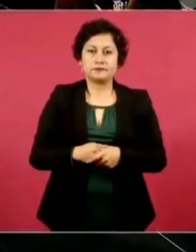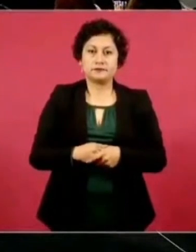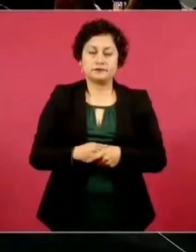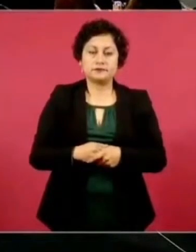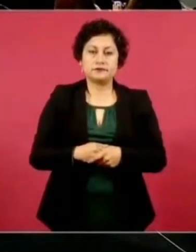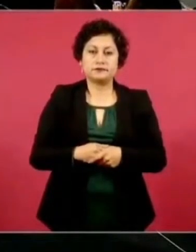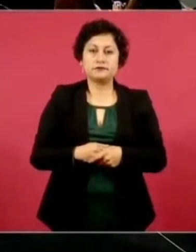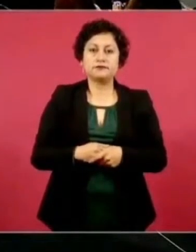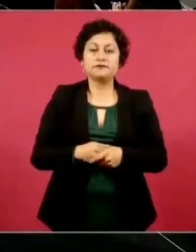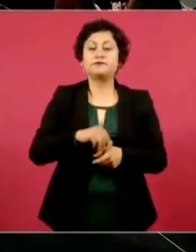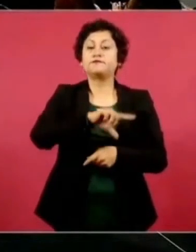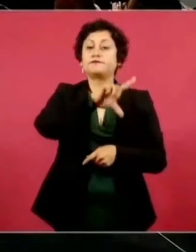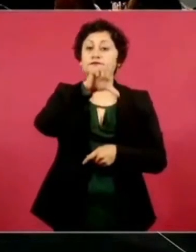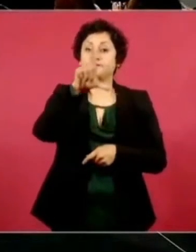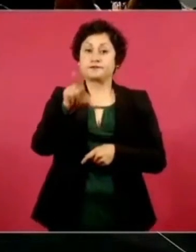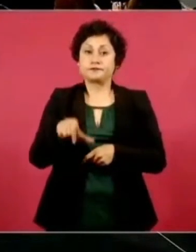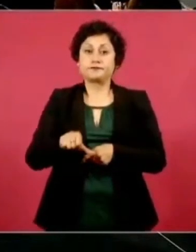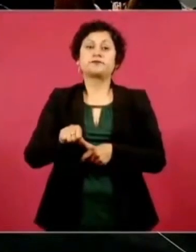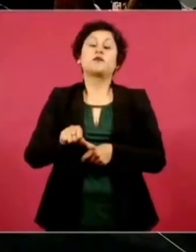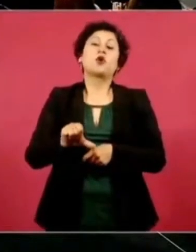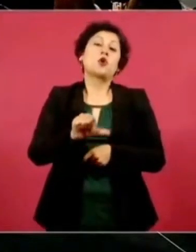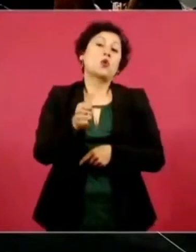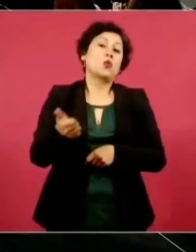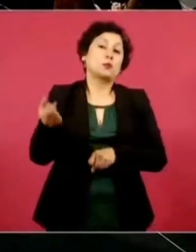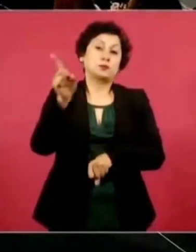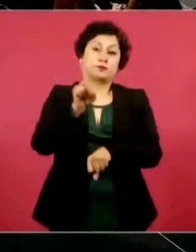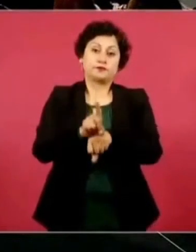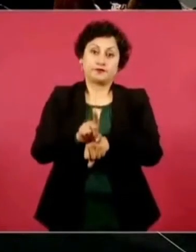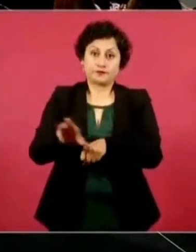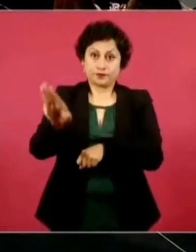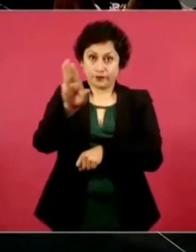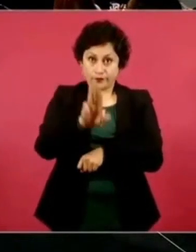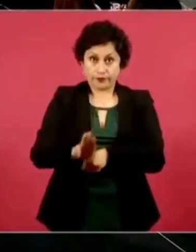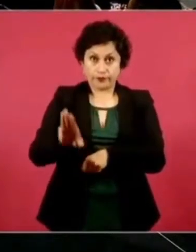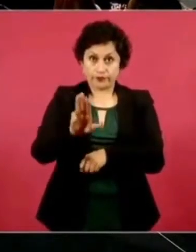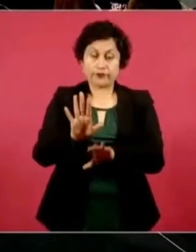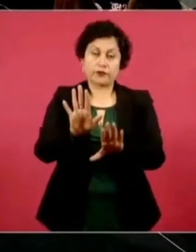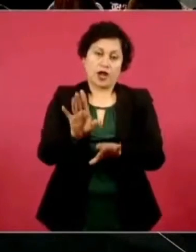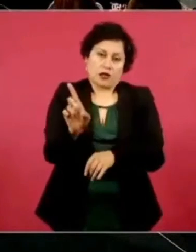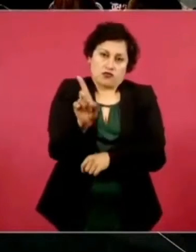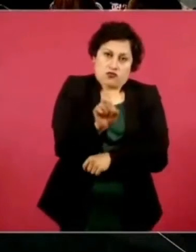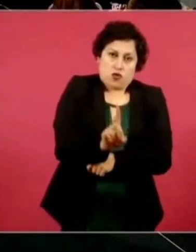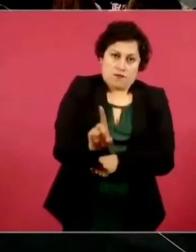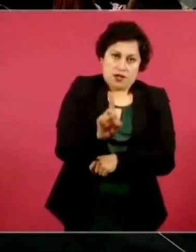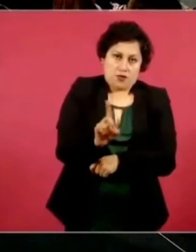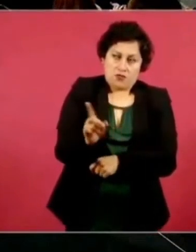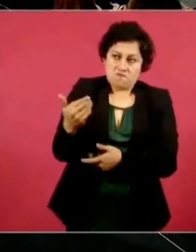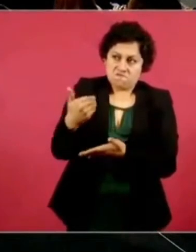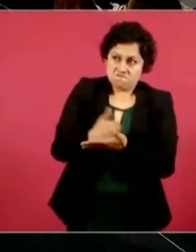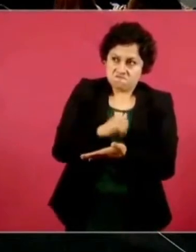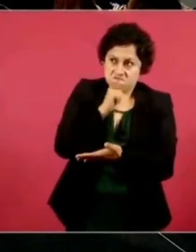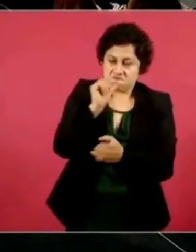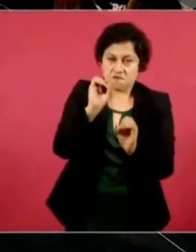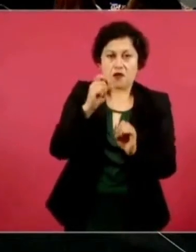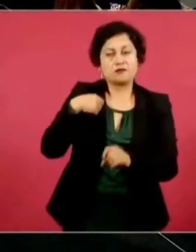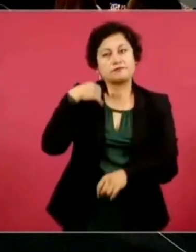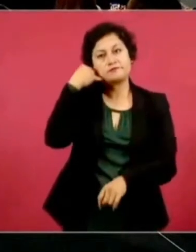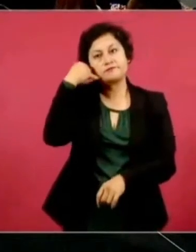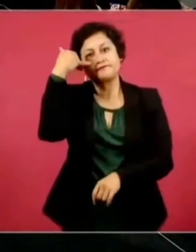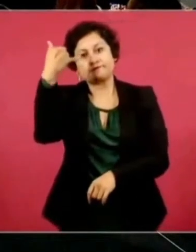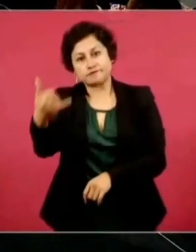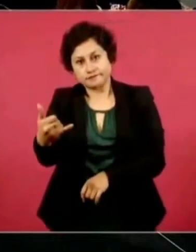Para el día miércoles, el día domingo no llegó, a pesar de que me comuniqué a la Fiscalía,